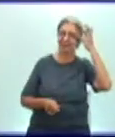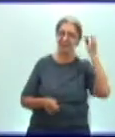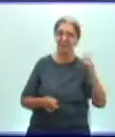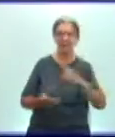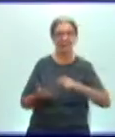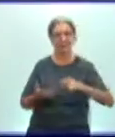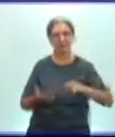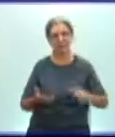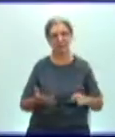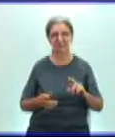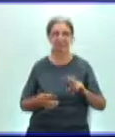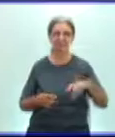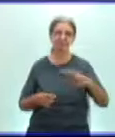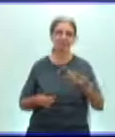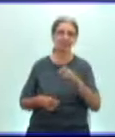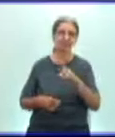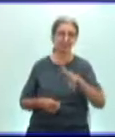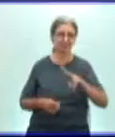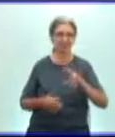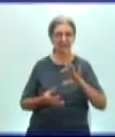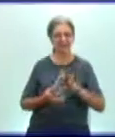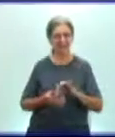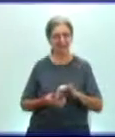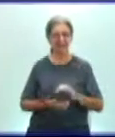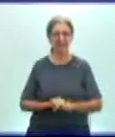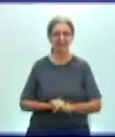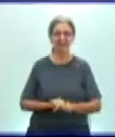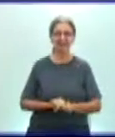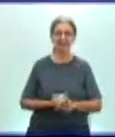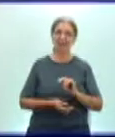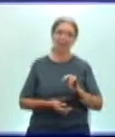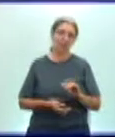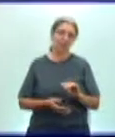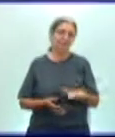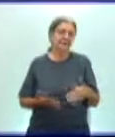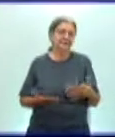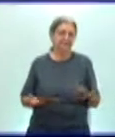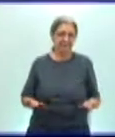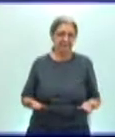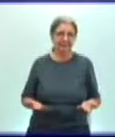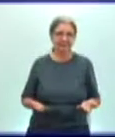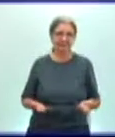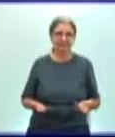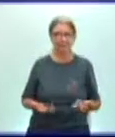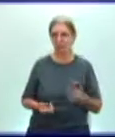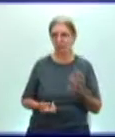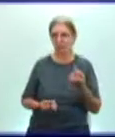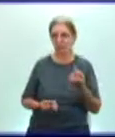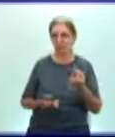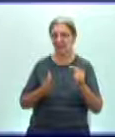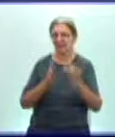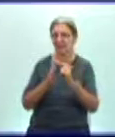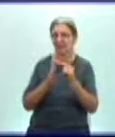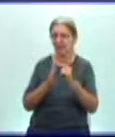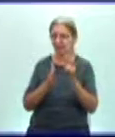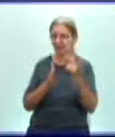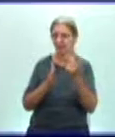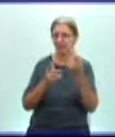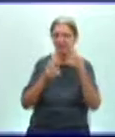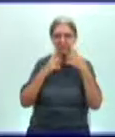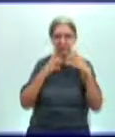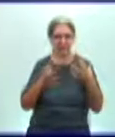grado. Hoy vamos a referirnos a un elemento importantísimo,